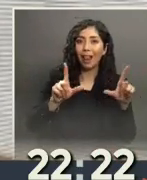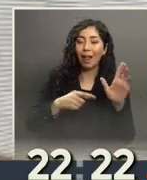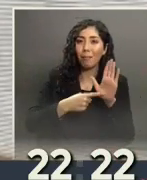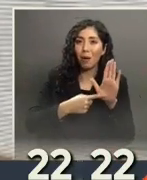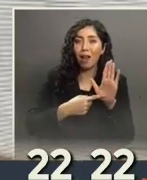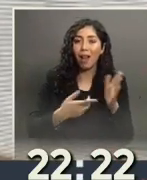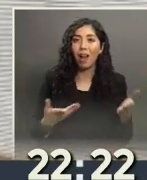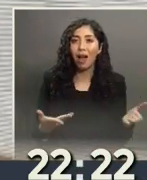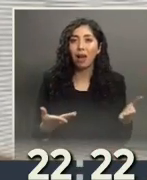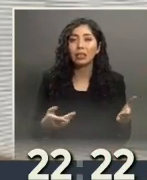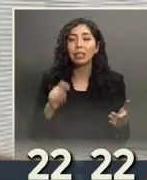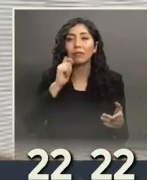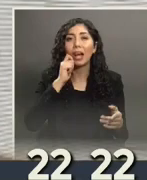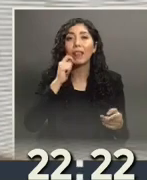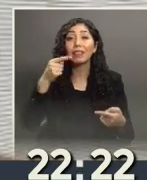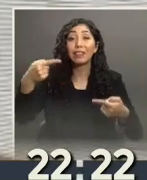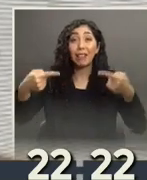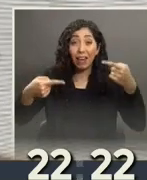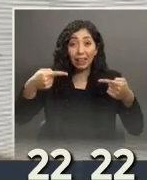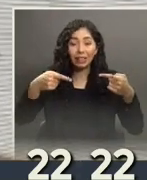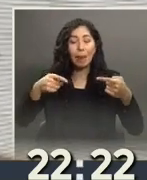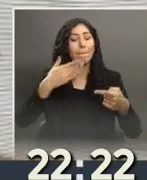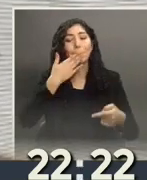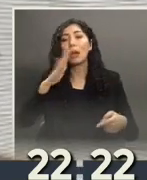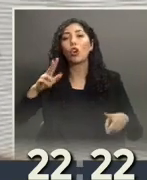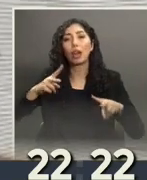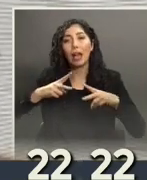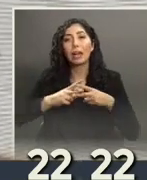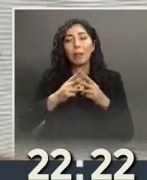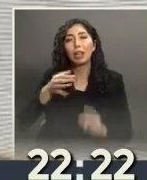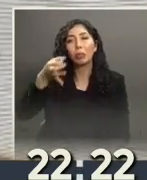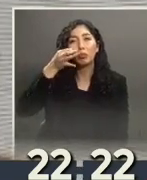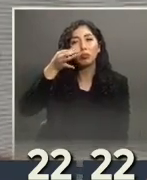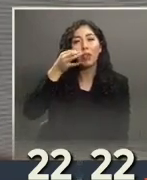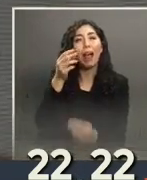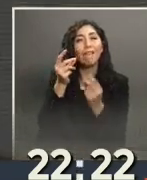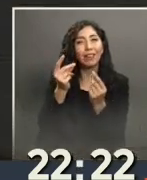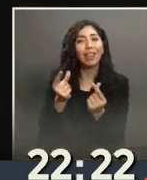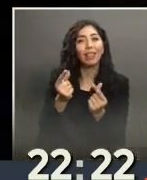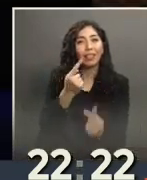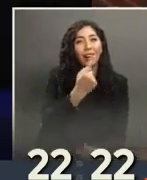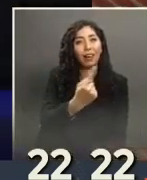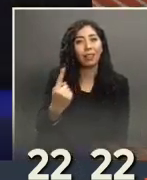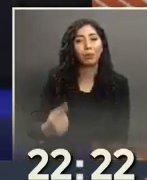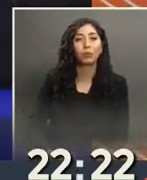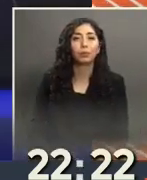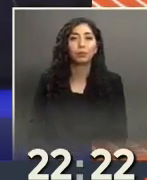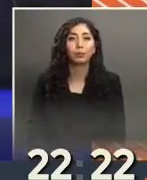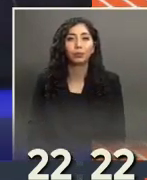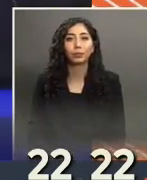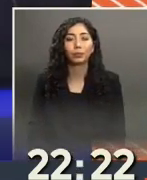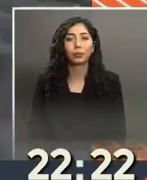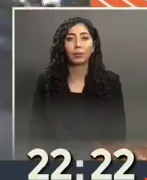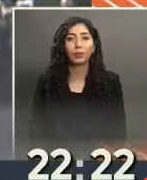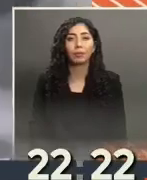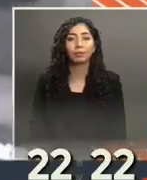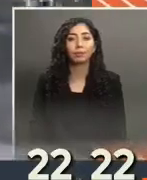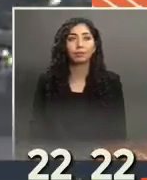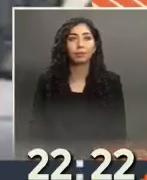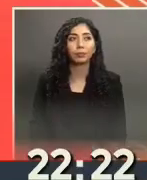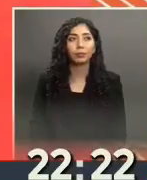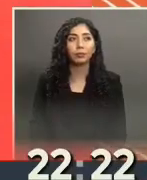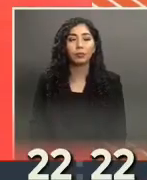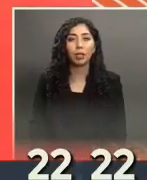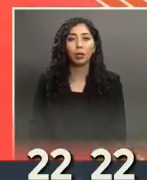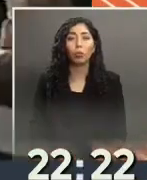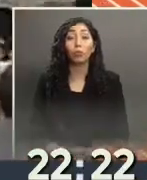debate es la mejor herramienta para medir las cualidades de ese candidato son chilena la masividad de la